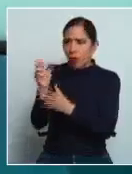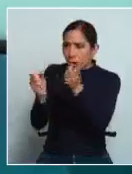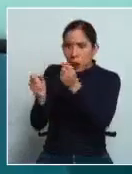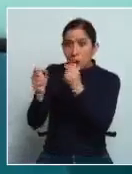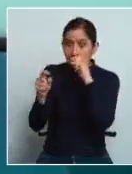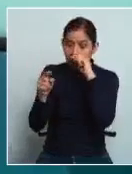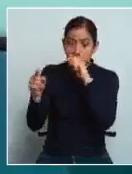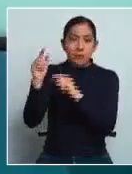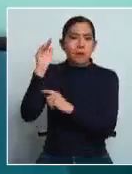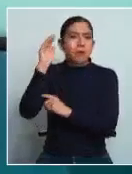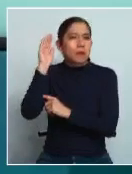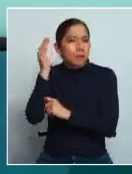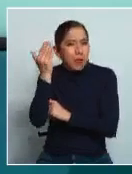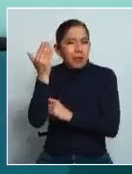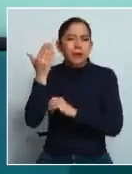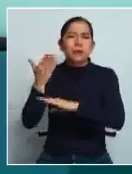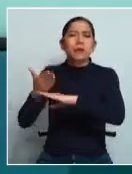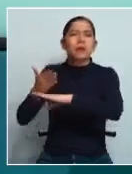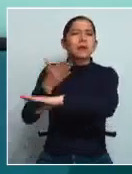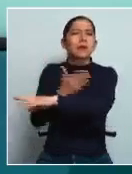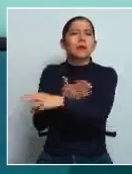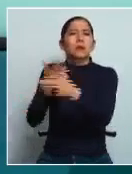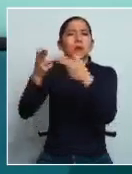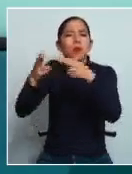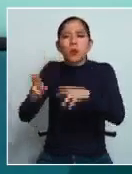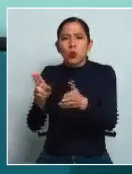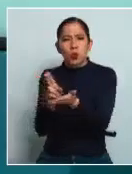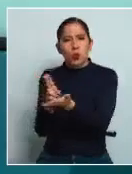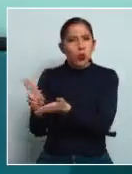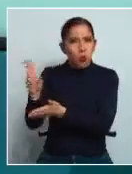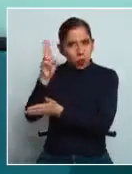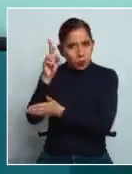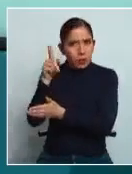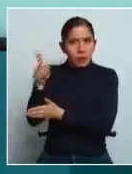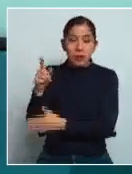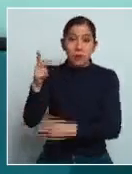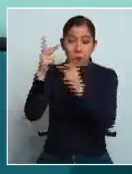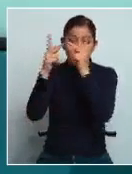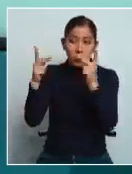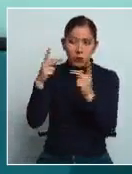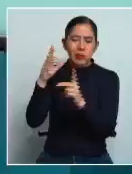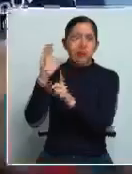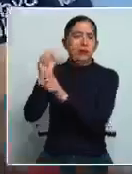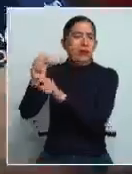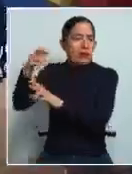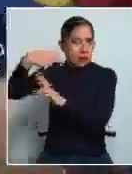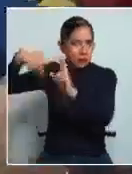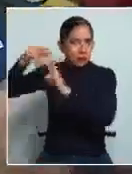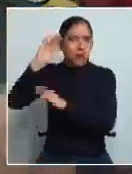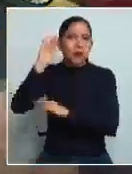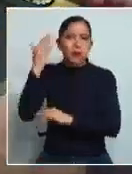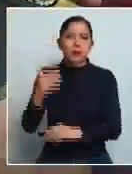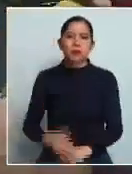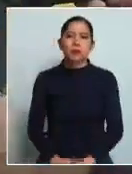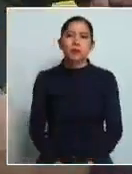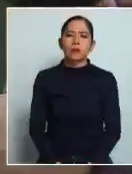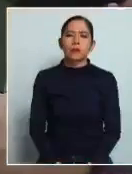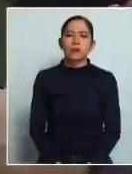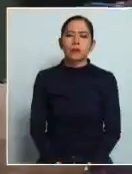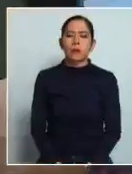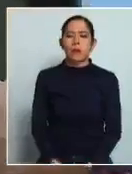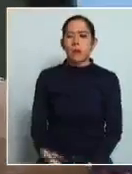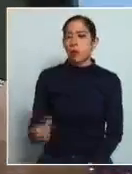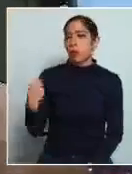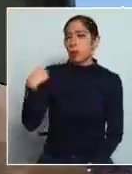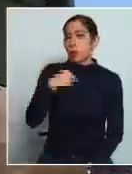Se ve involucrado en los hechos desarrollados en la Universidad Tomás Frías de Potosí. Se siguen profundizando